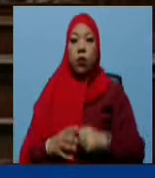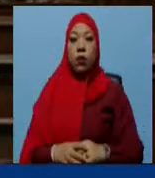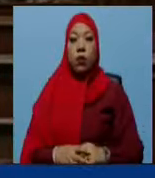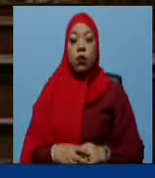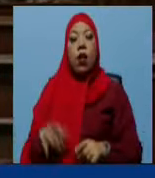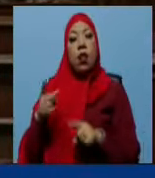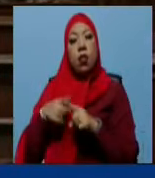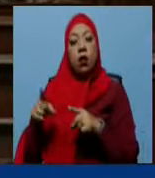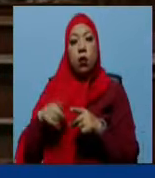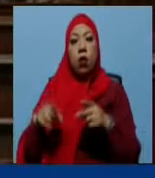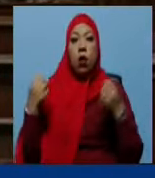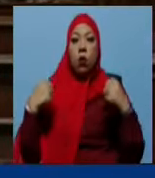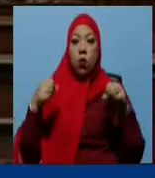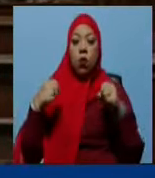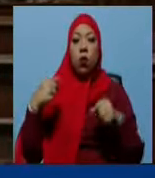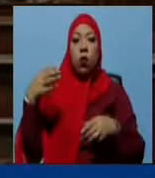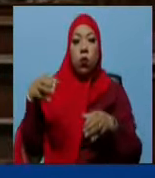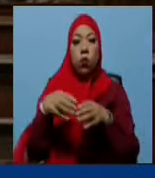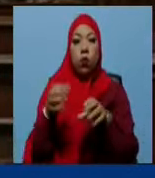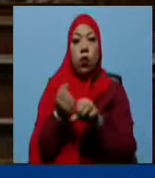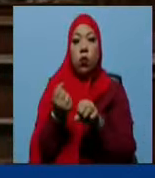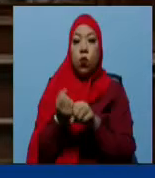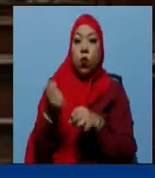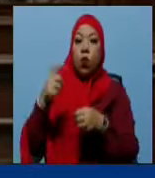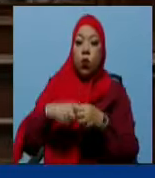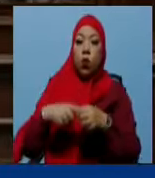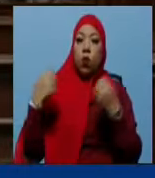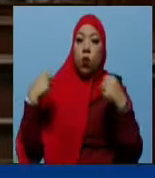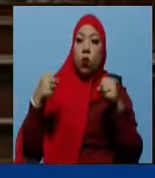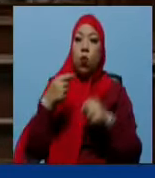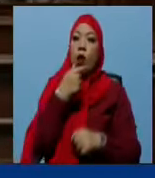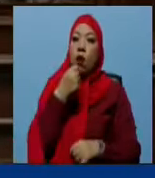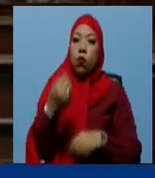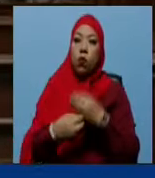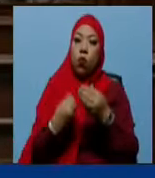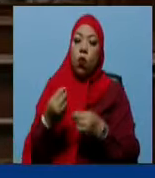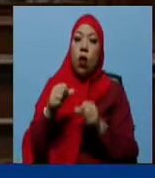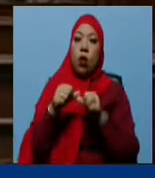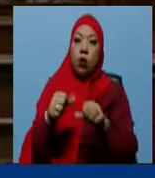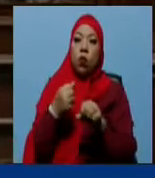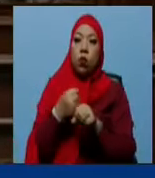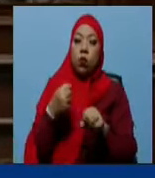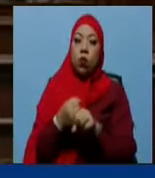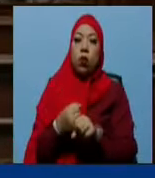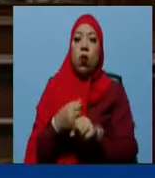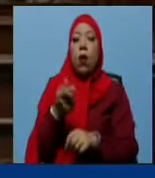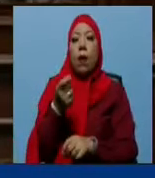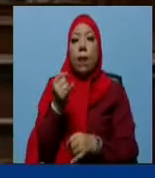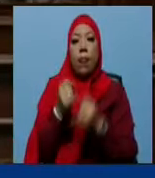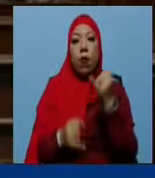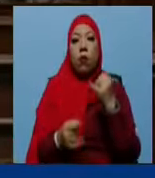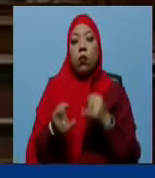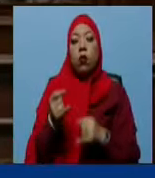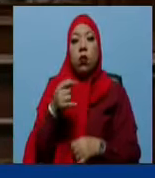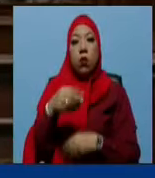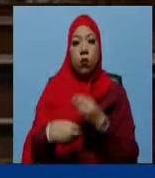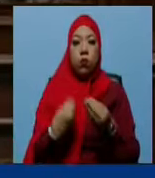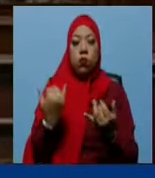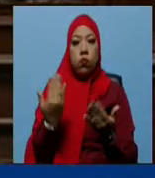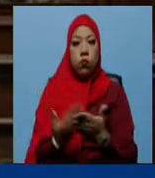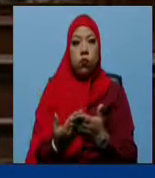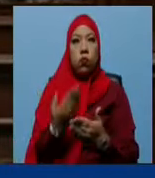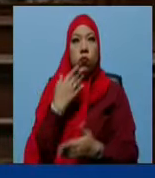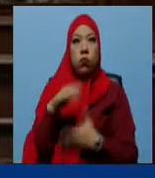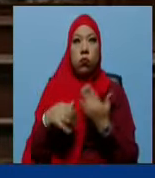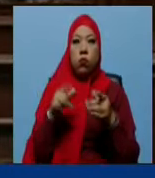y las distintas fracciones de la oligarquía, incluyendo la fracción fascista que hoy domina, la de los apellidos, pudiéramos decir,